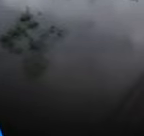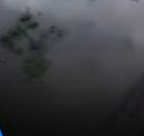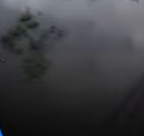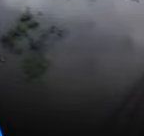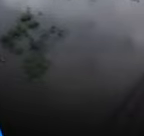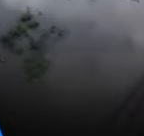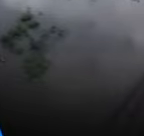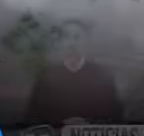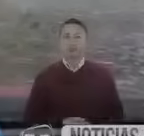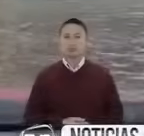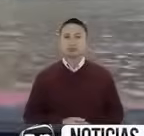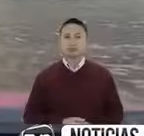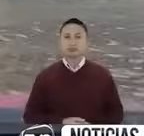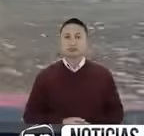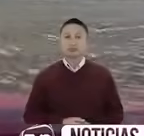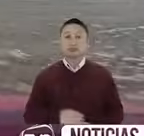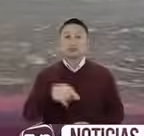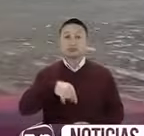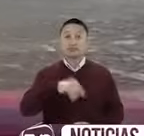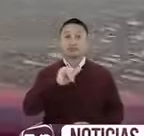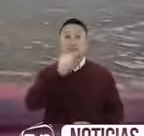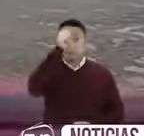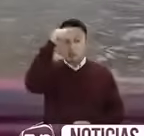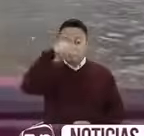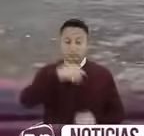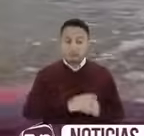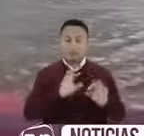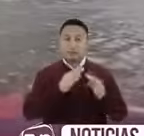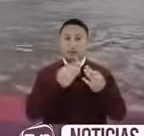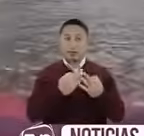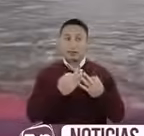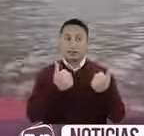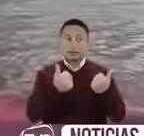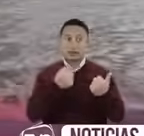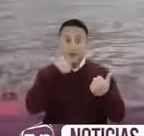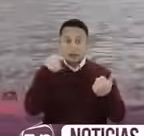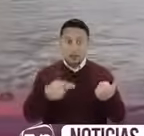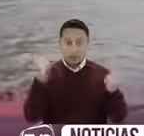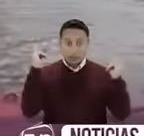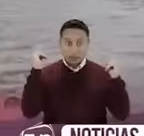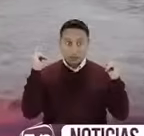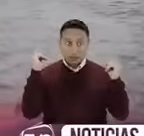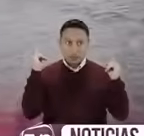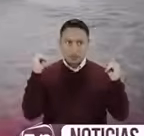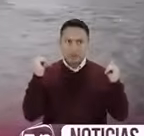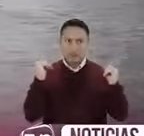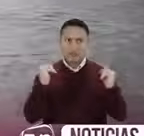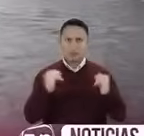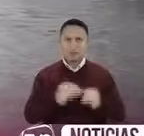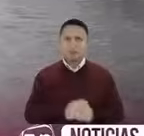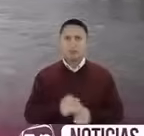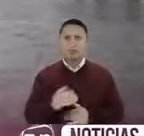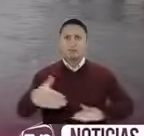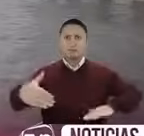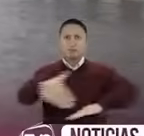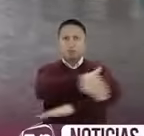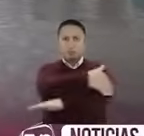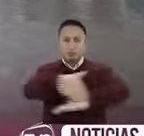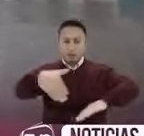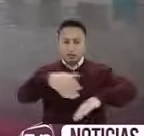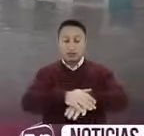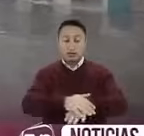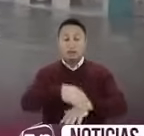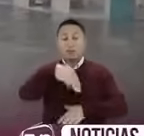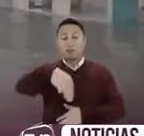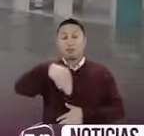Llegó el fin de semana y para algunas familias no fue un feriado tan divertido. Mientras algunas calles y avenidas de la cabecera cantonal de Milagro